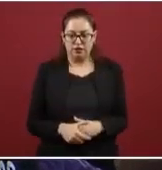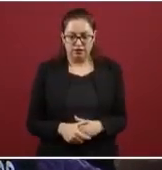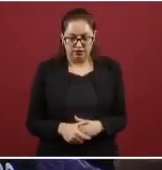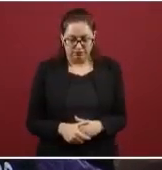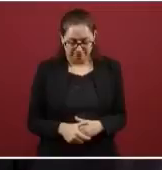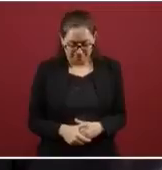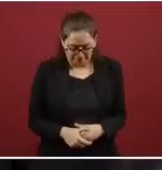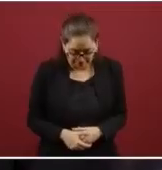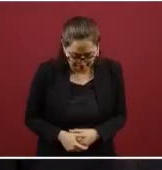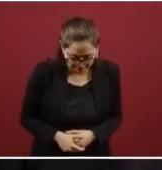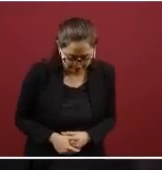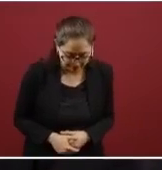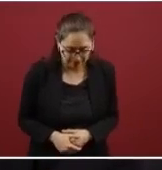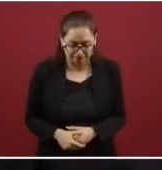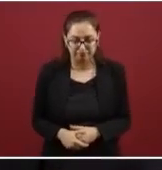No hay